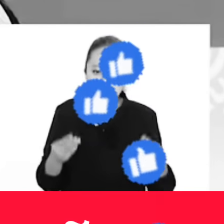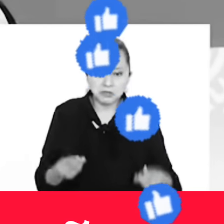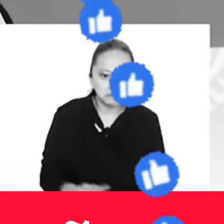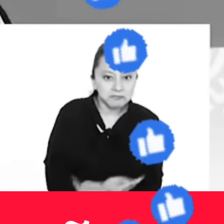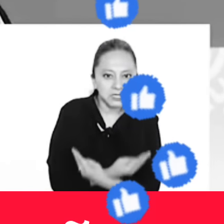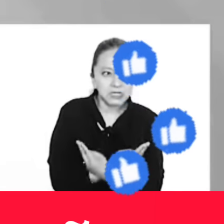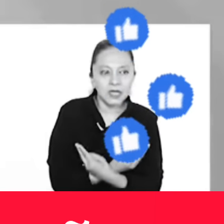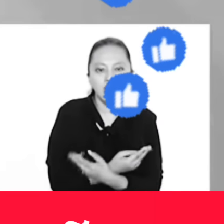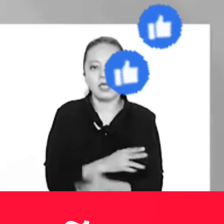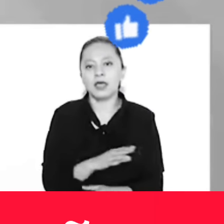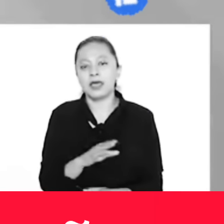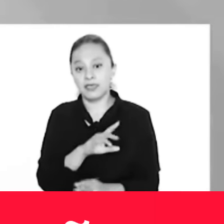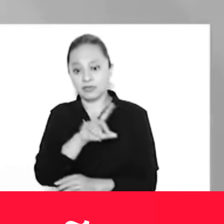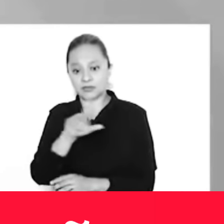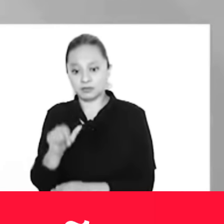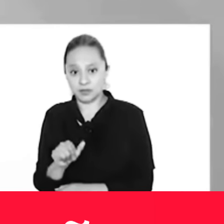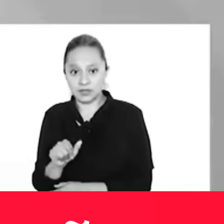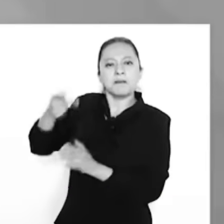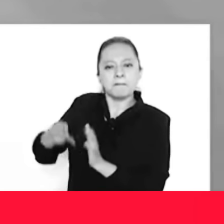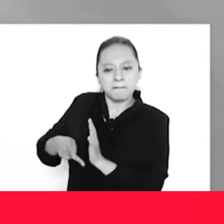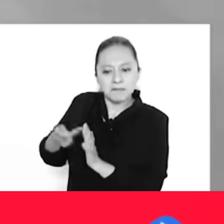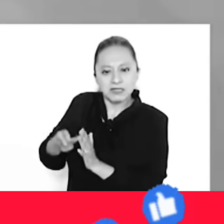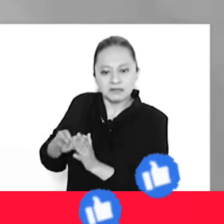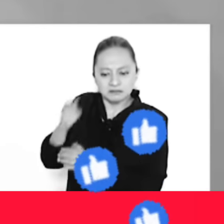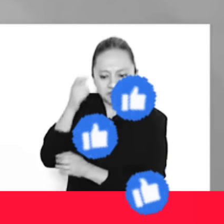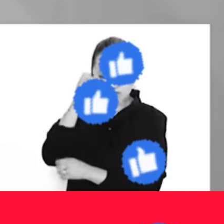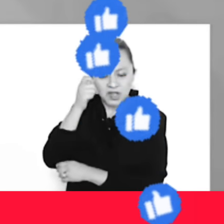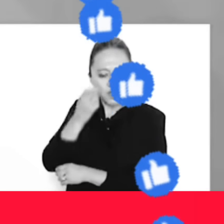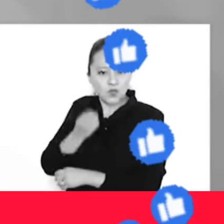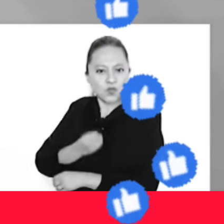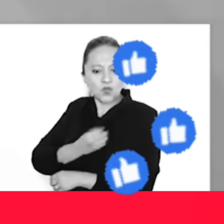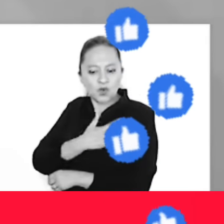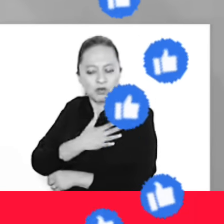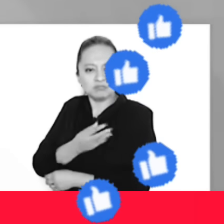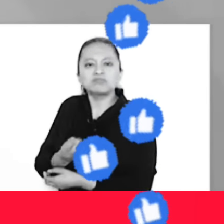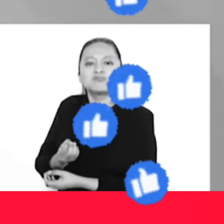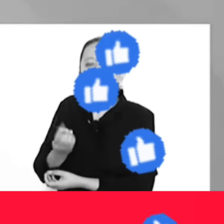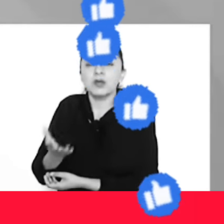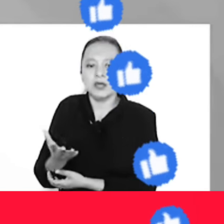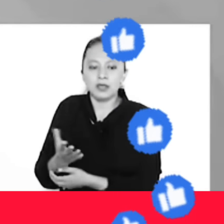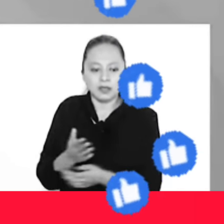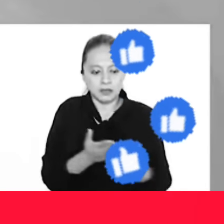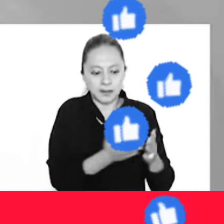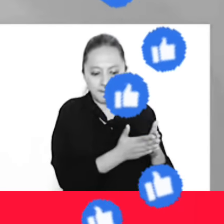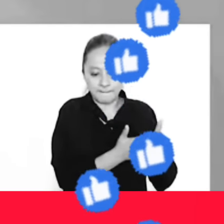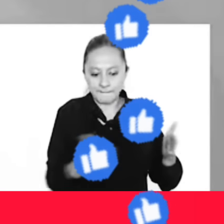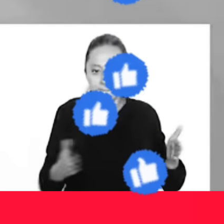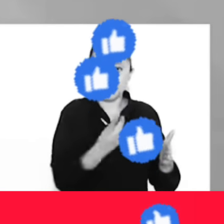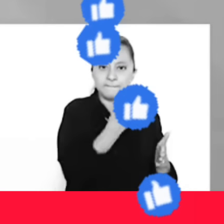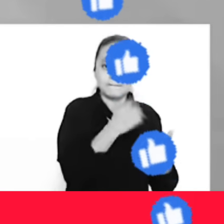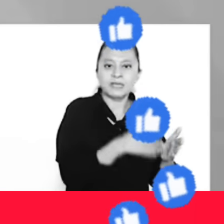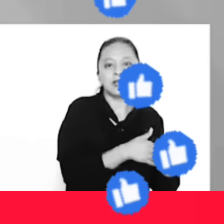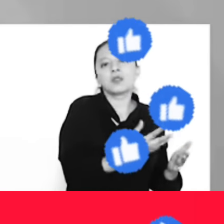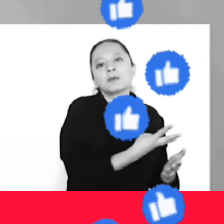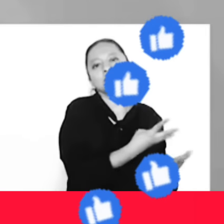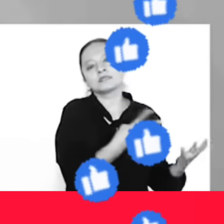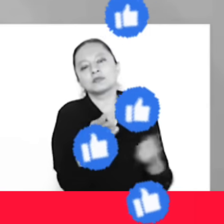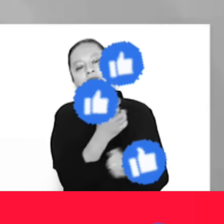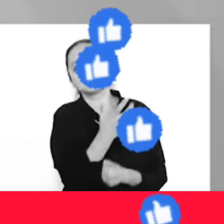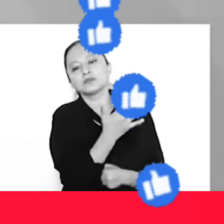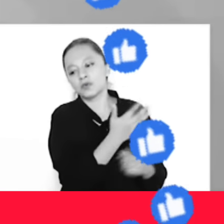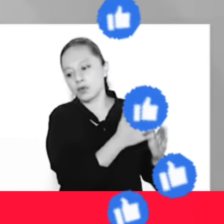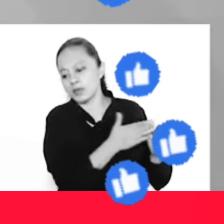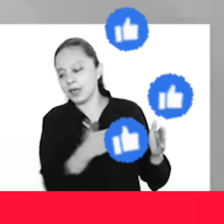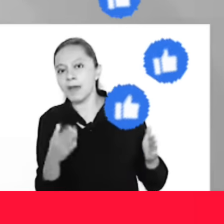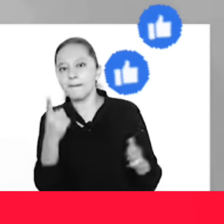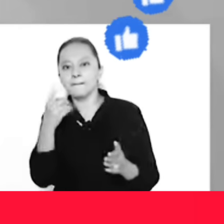entre 30 y 35 años. Fueron los que nacieron entre 1950 y